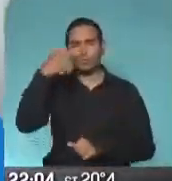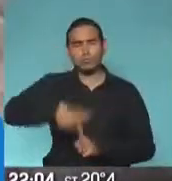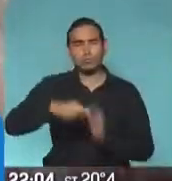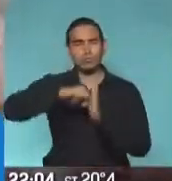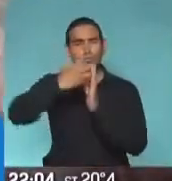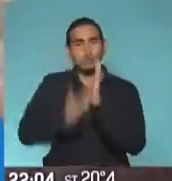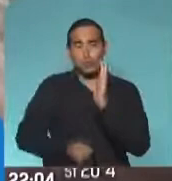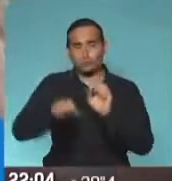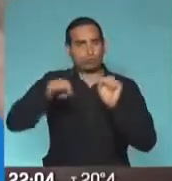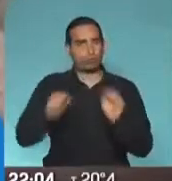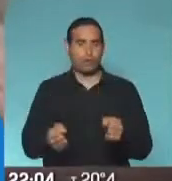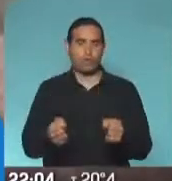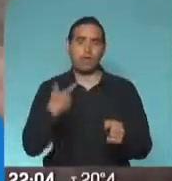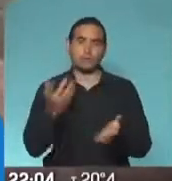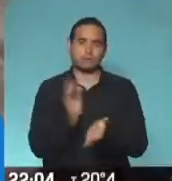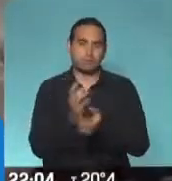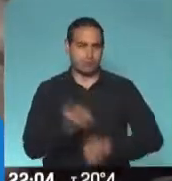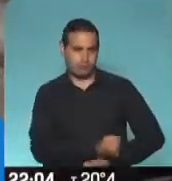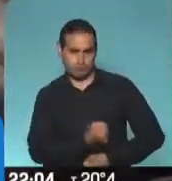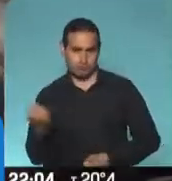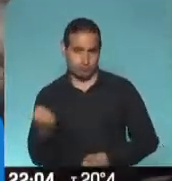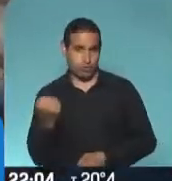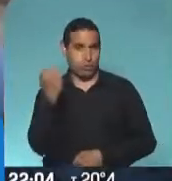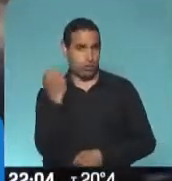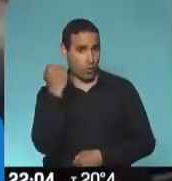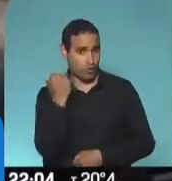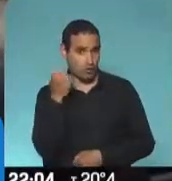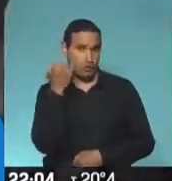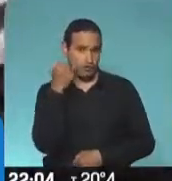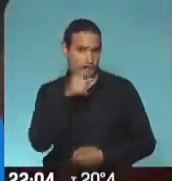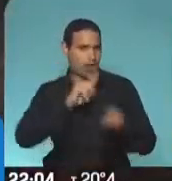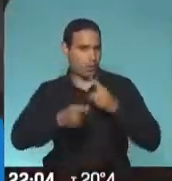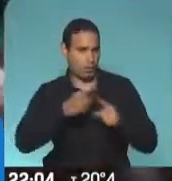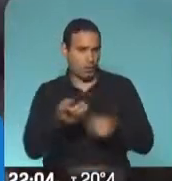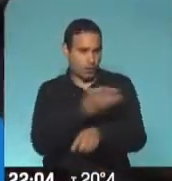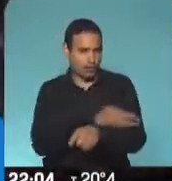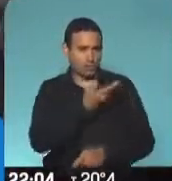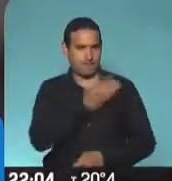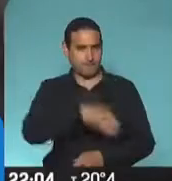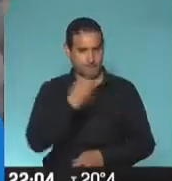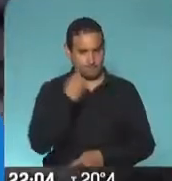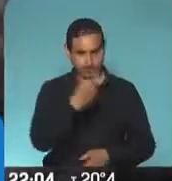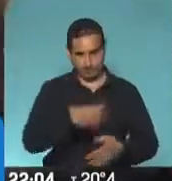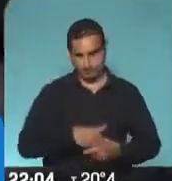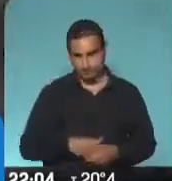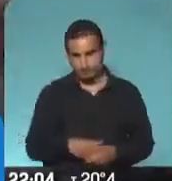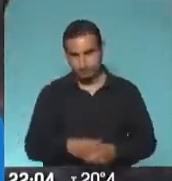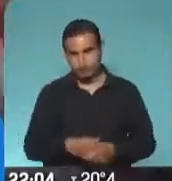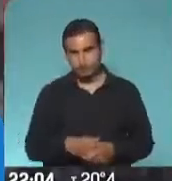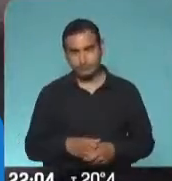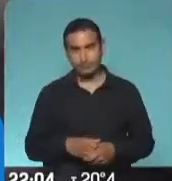que contempla el llamado paquetazo económico acordado con el Fondo Monetario Internacional.